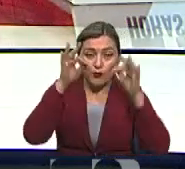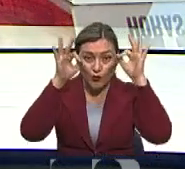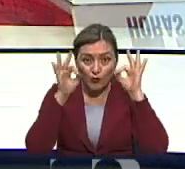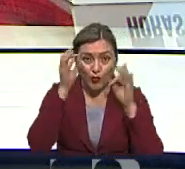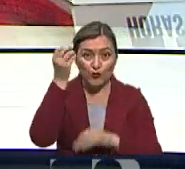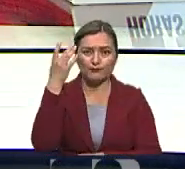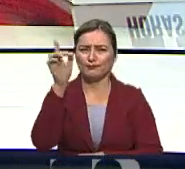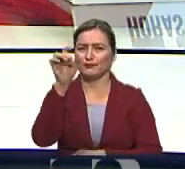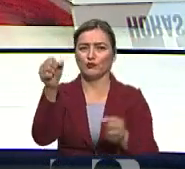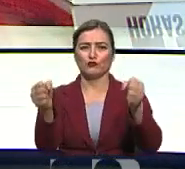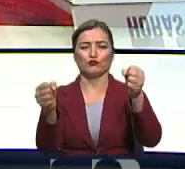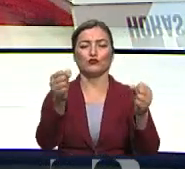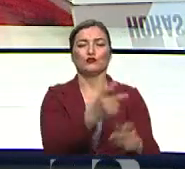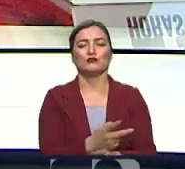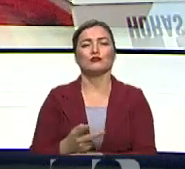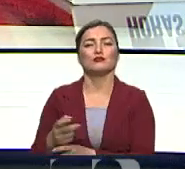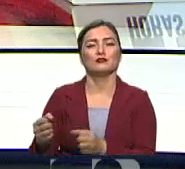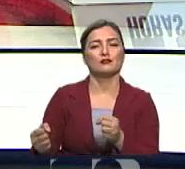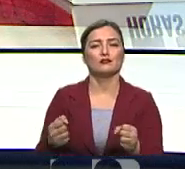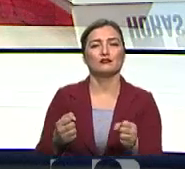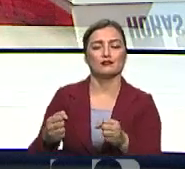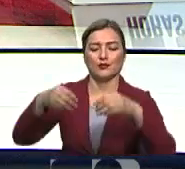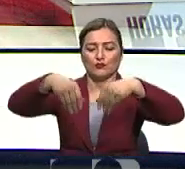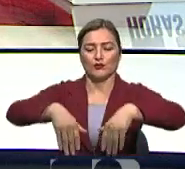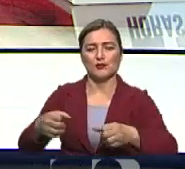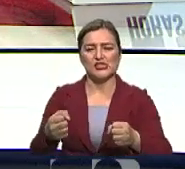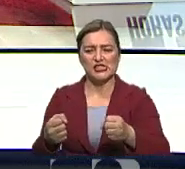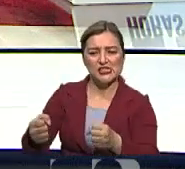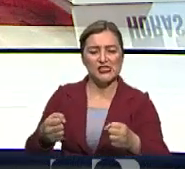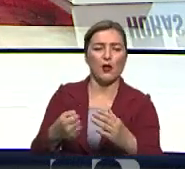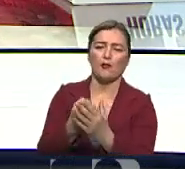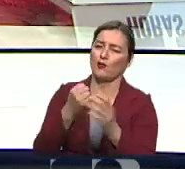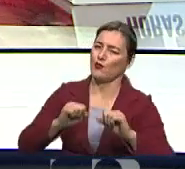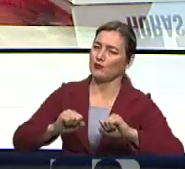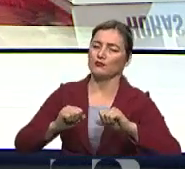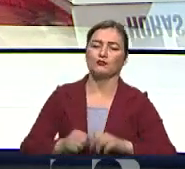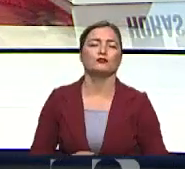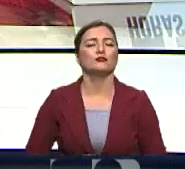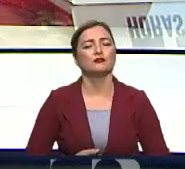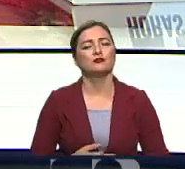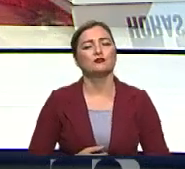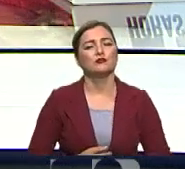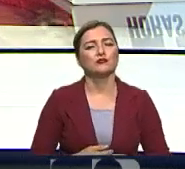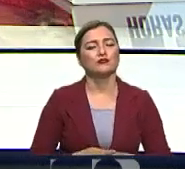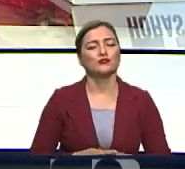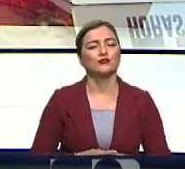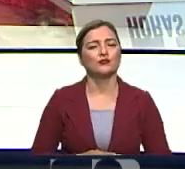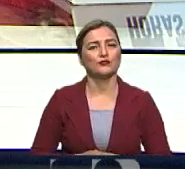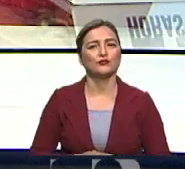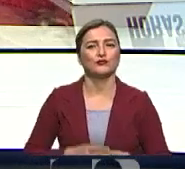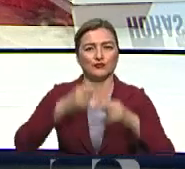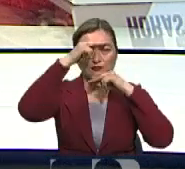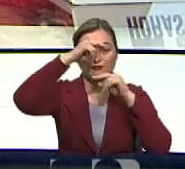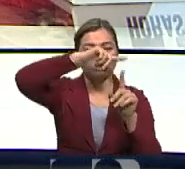Maneje con mucho cuidado ya que las vías, como conocemos, están mojadas y suelen registrarse accidentes de tránsito. Así es, y tenemos una